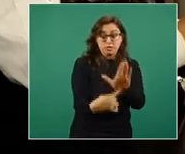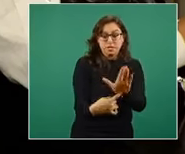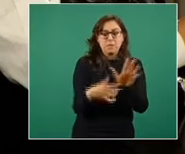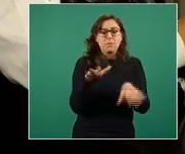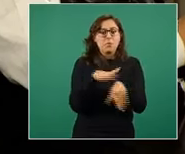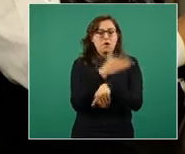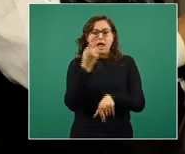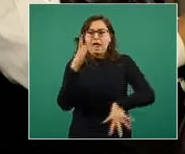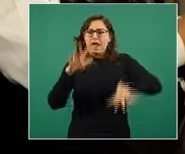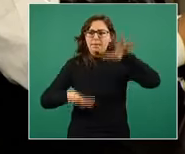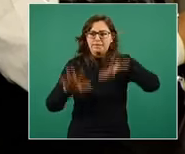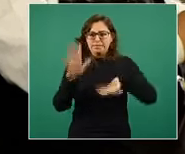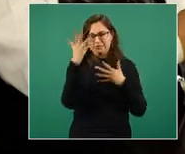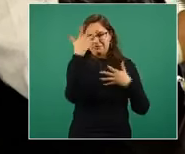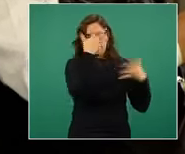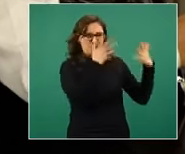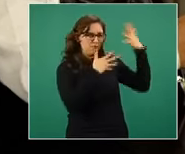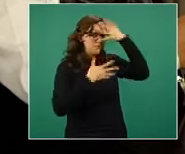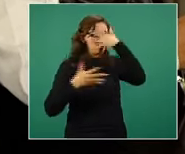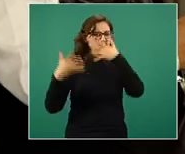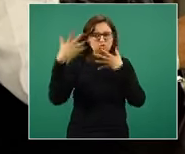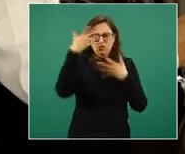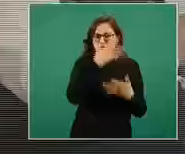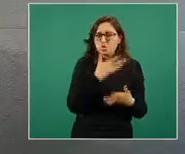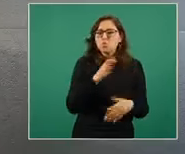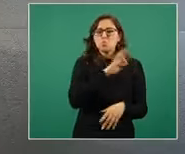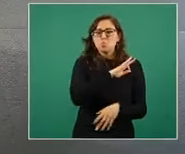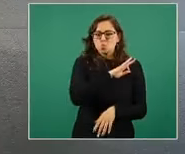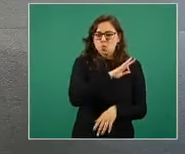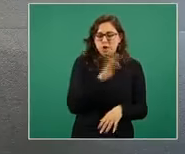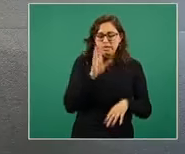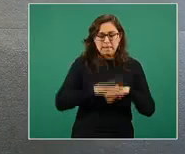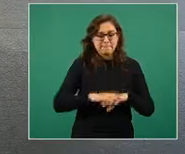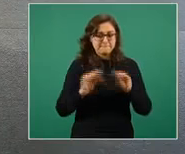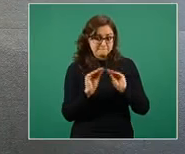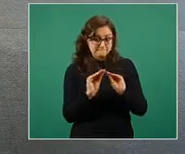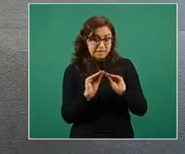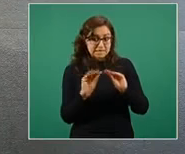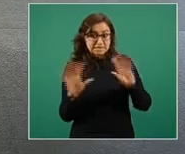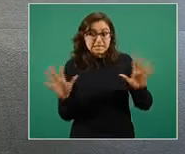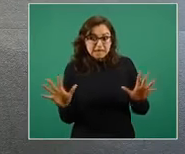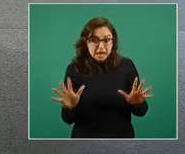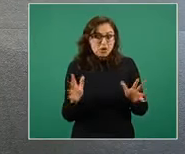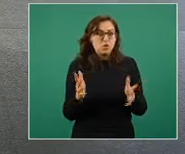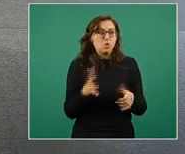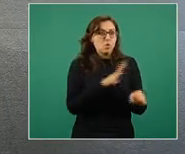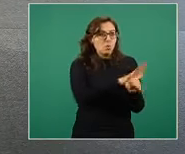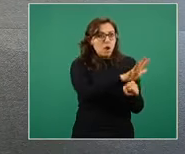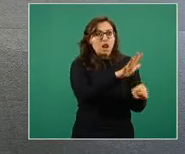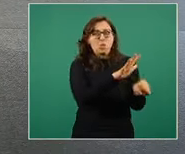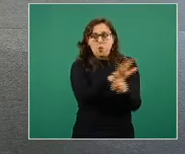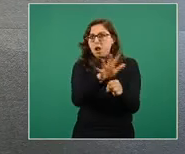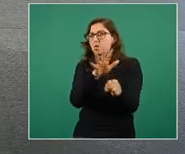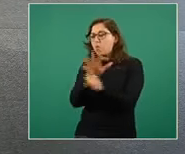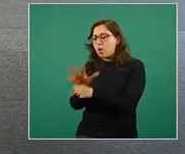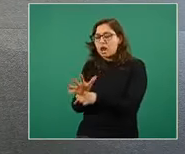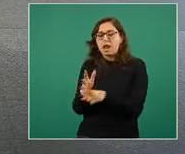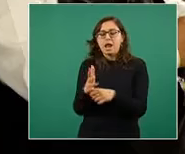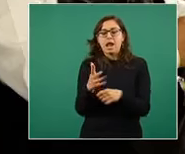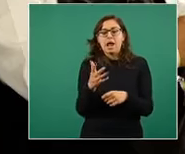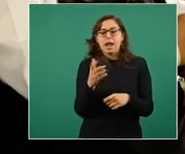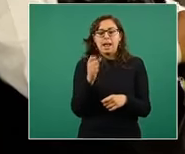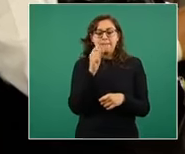generado diversa confusión entre la población. Entonces, para tener claro cuál ha sido la efectividad, cuáles, incluso a lo mejor hasta